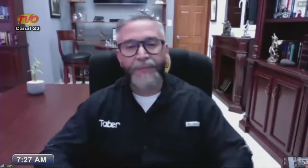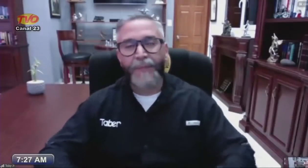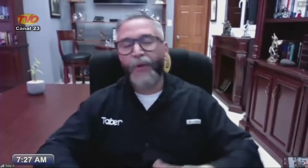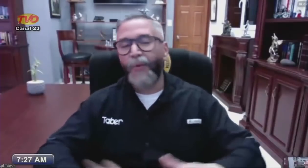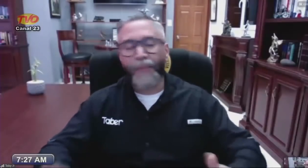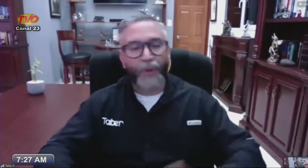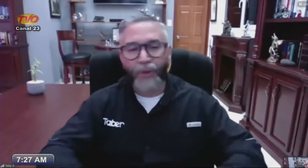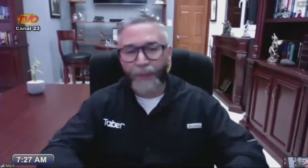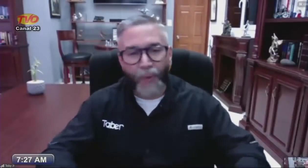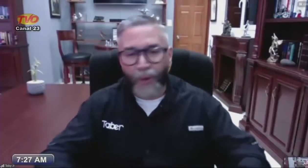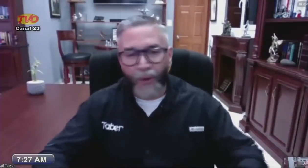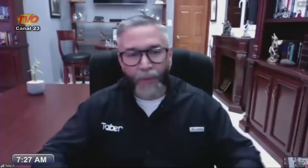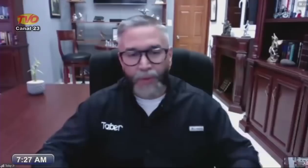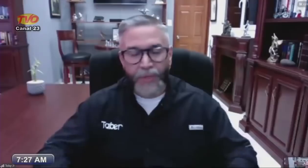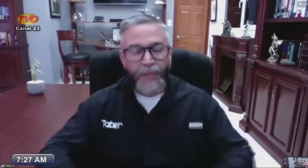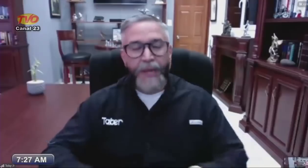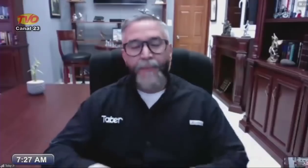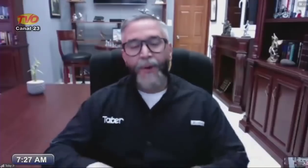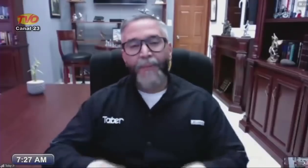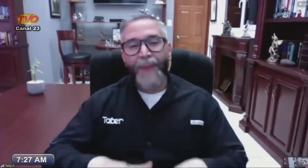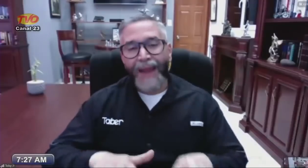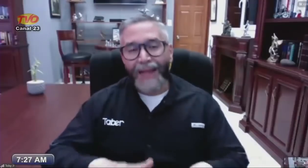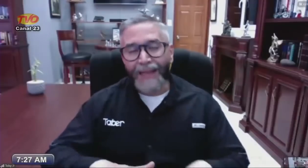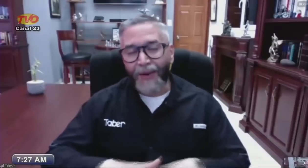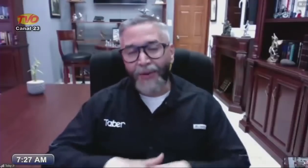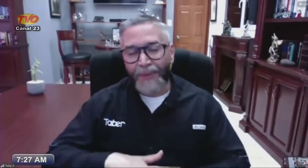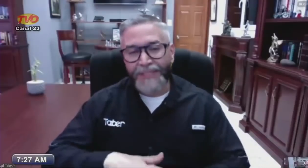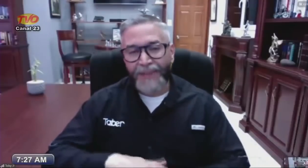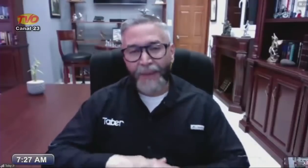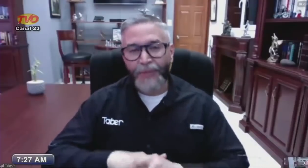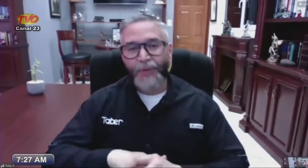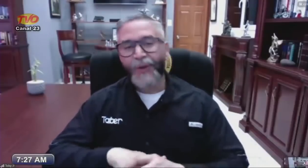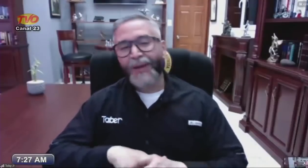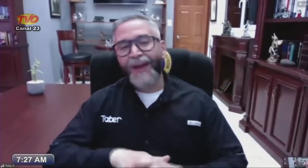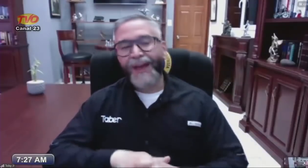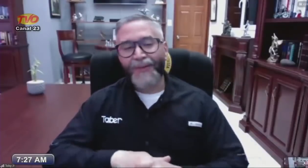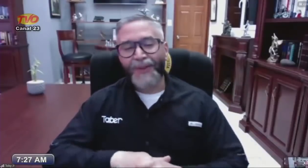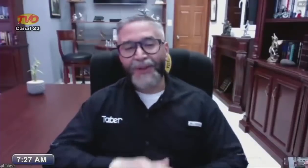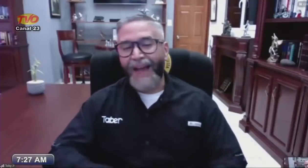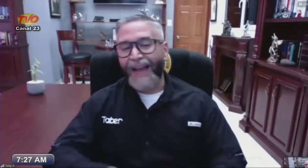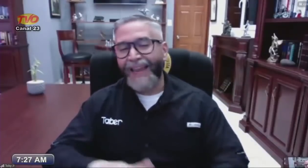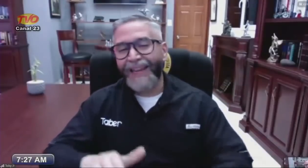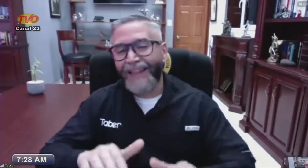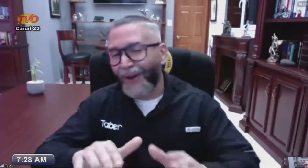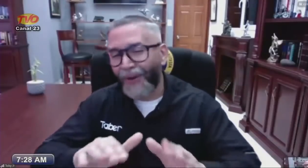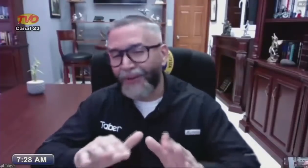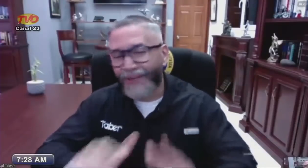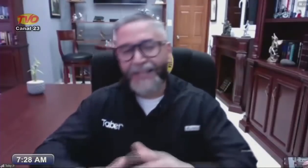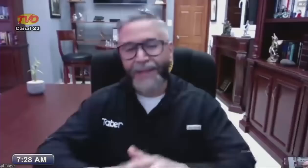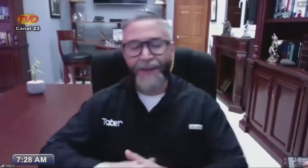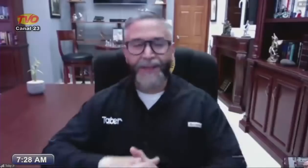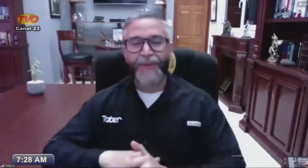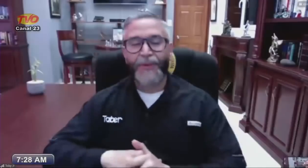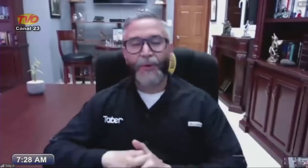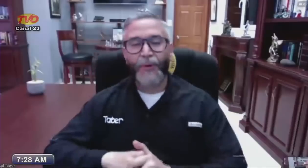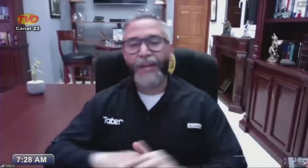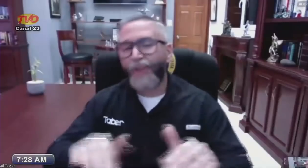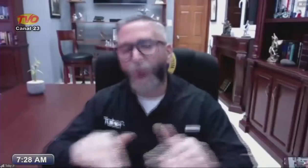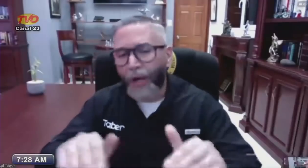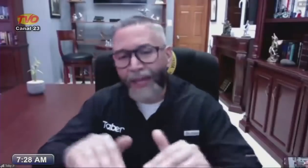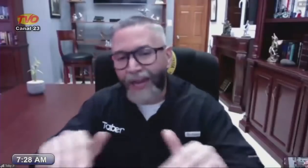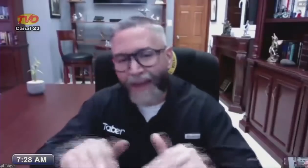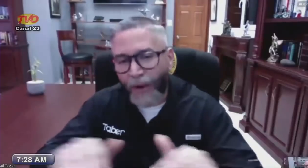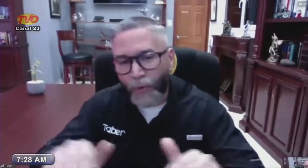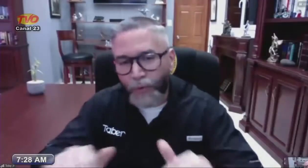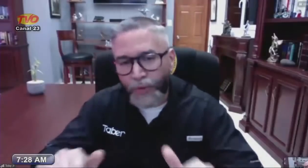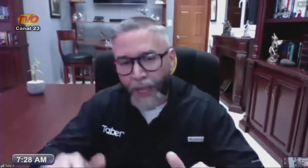los pastores menos mal porque yo taponier bombos pero me encanta cuando me dicen a mí yo no quiero nada con dios aquí le tengo la noticia del 2021 si